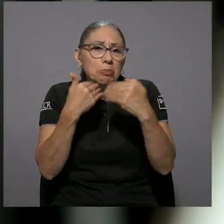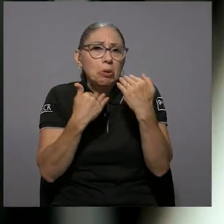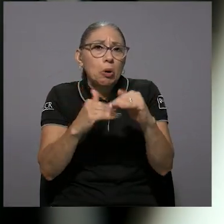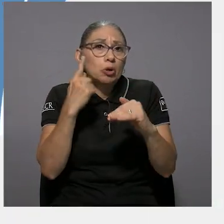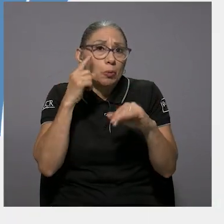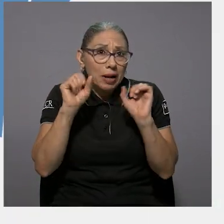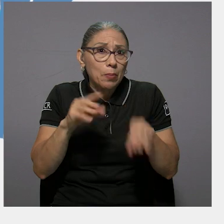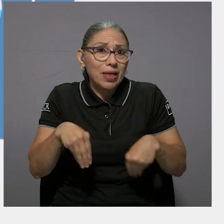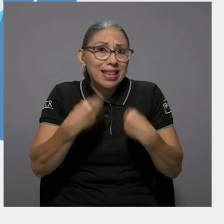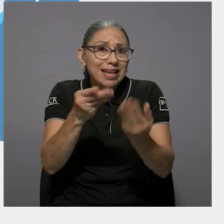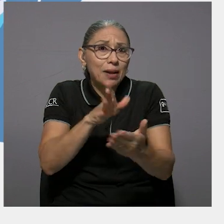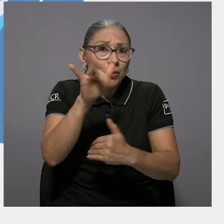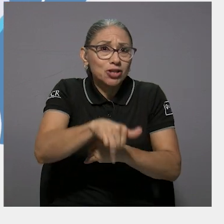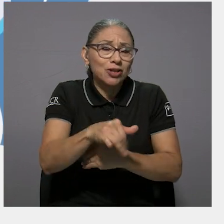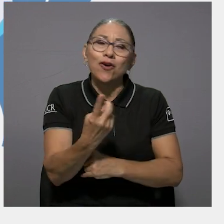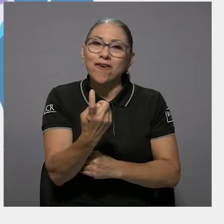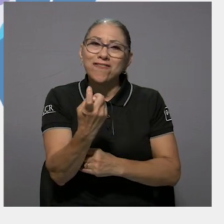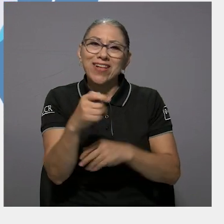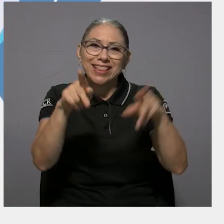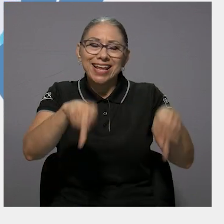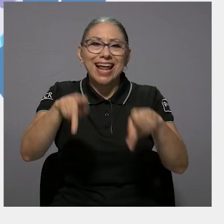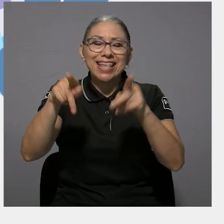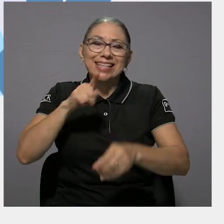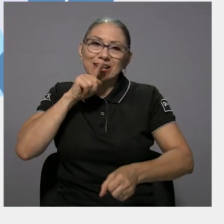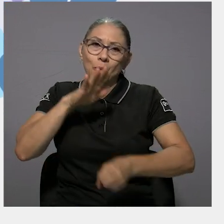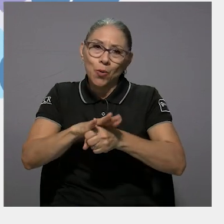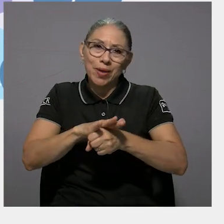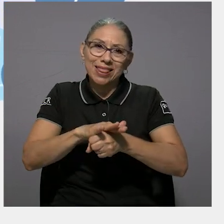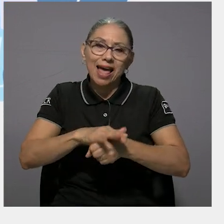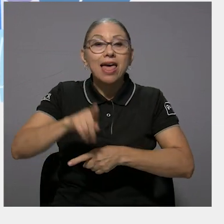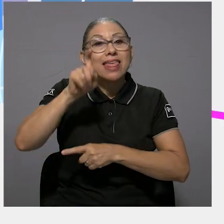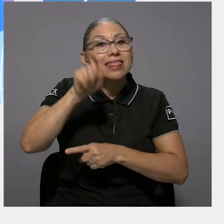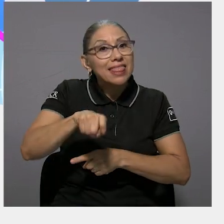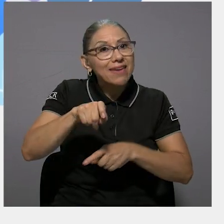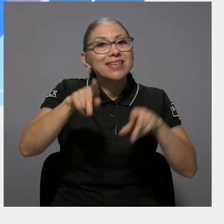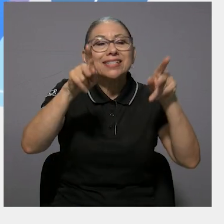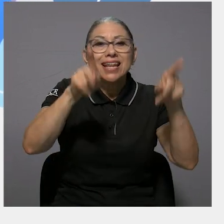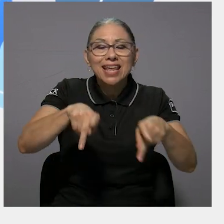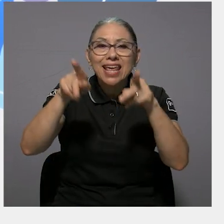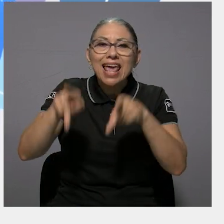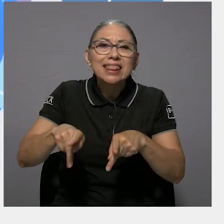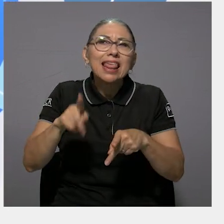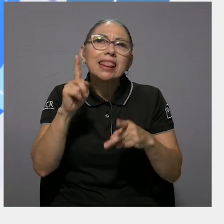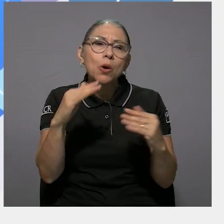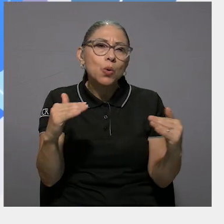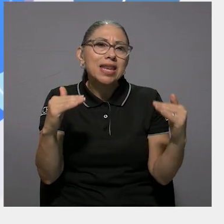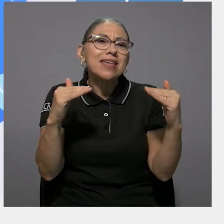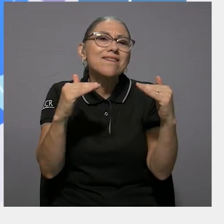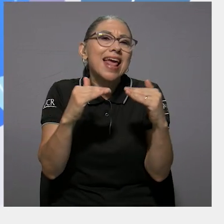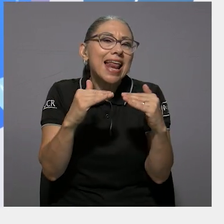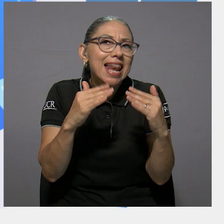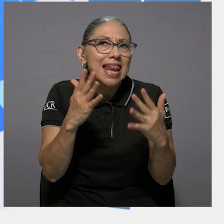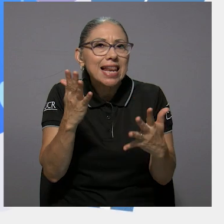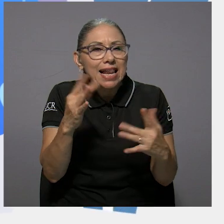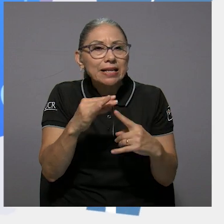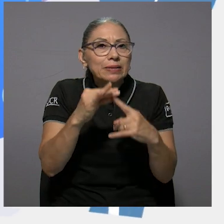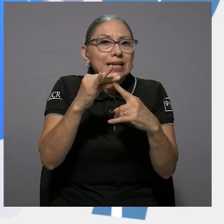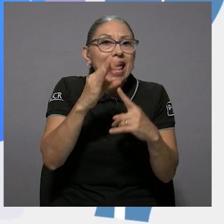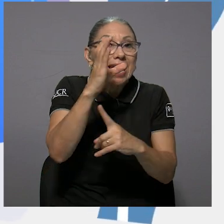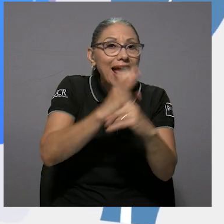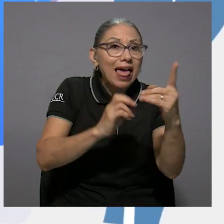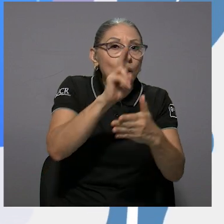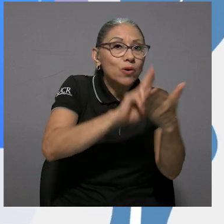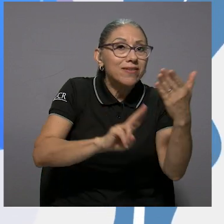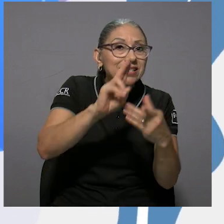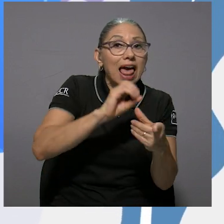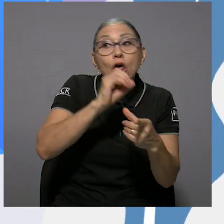proyecto, hace falta que la gente se comprometa, tiene que ser gente de un cierto nivel en cada una de las universidades o contrapartes en los